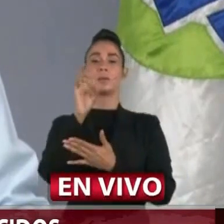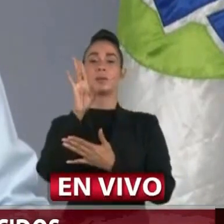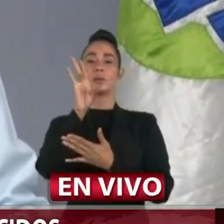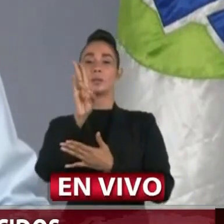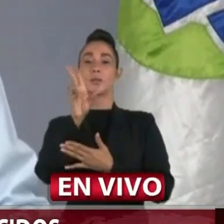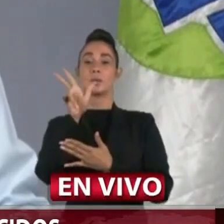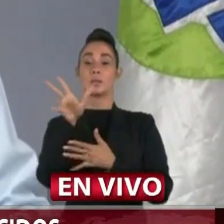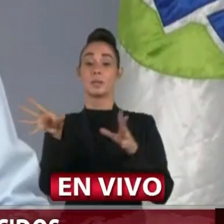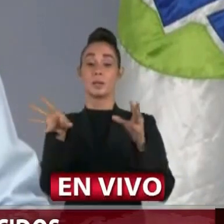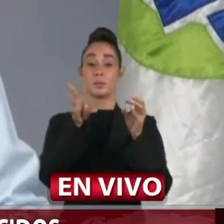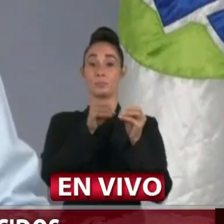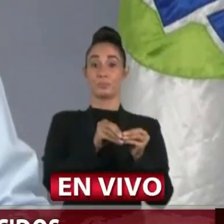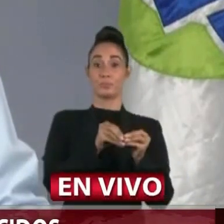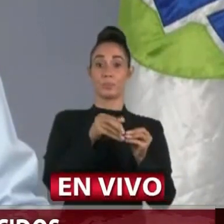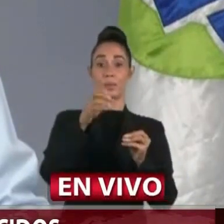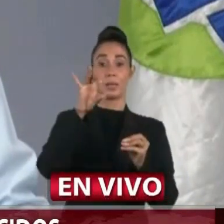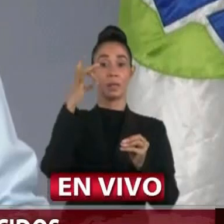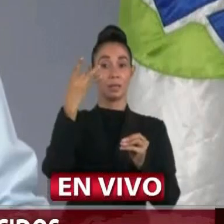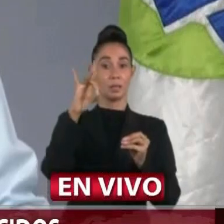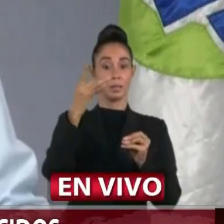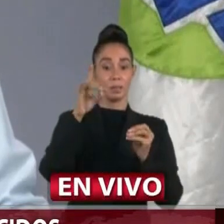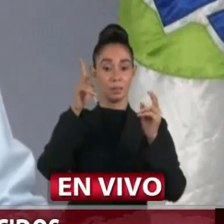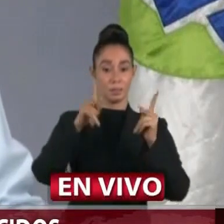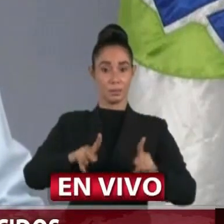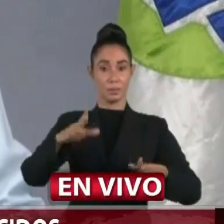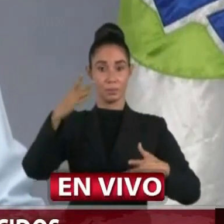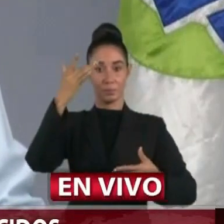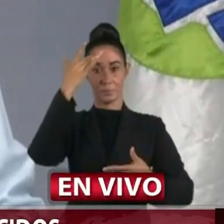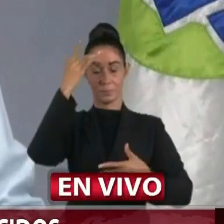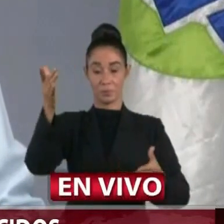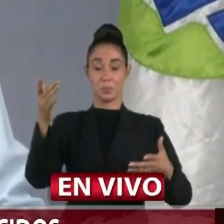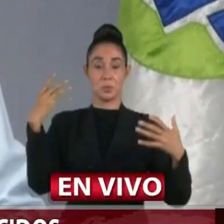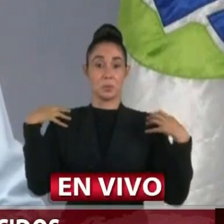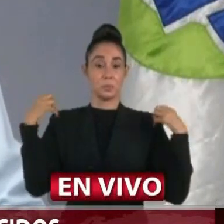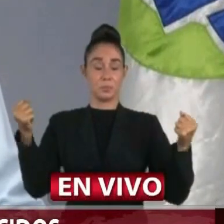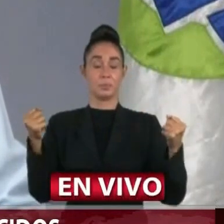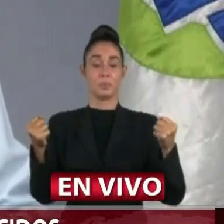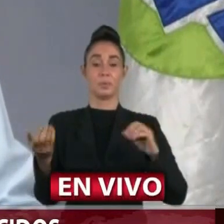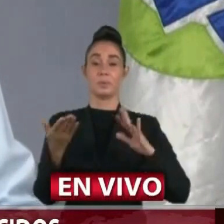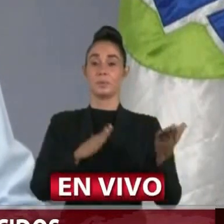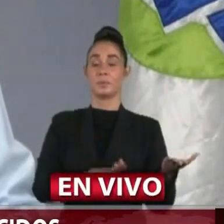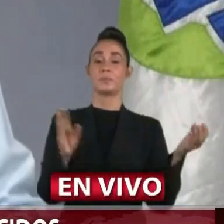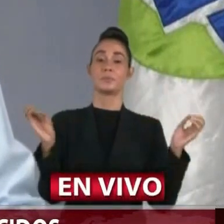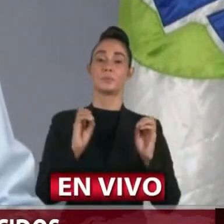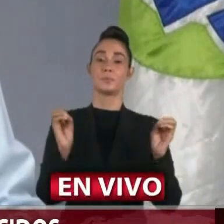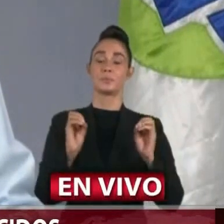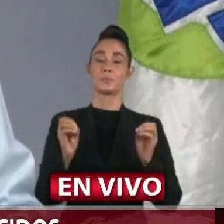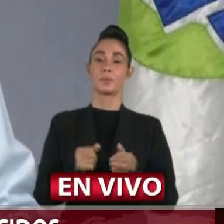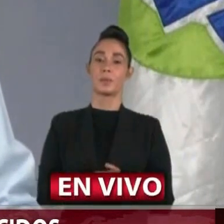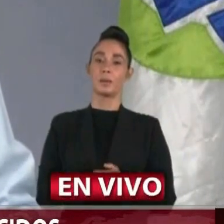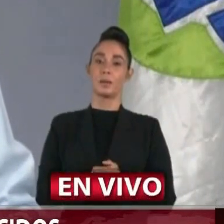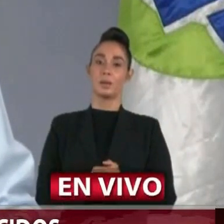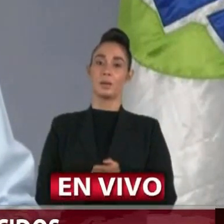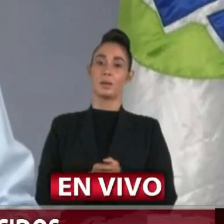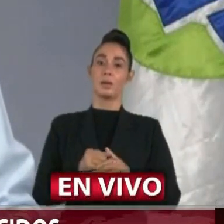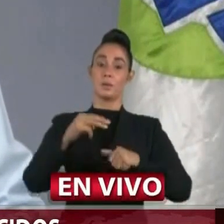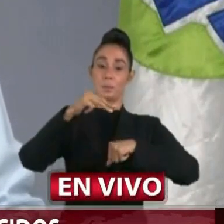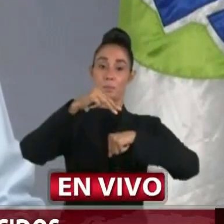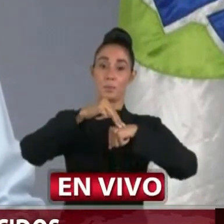173 acumulados, 18 recuperados, ningún fallecimiento. Monte